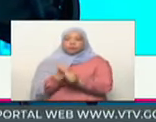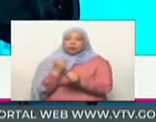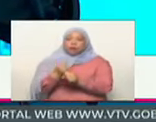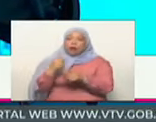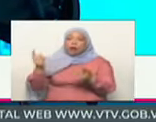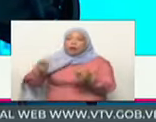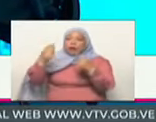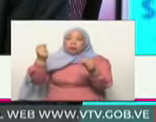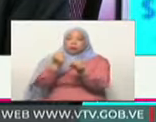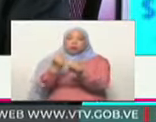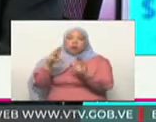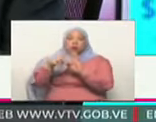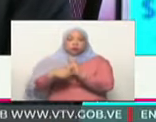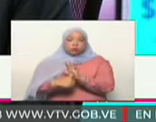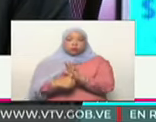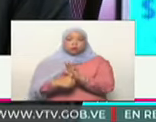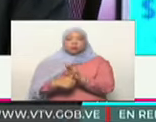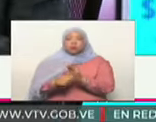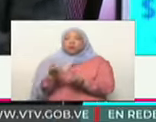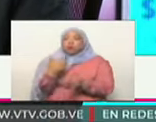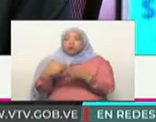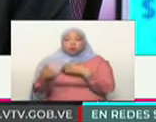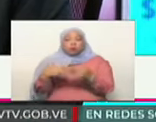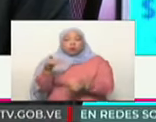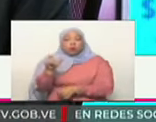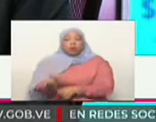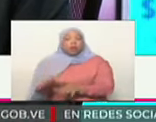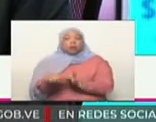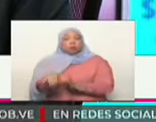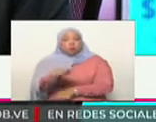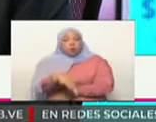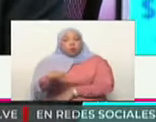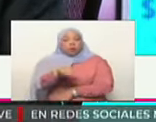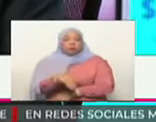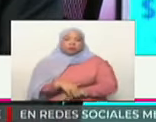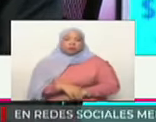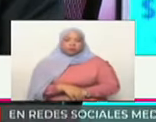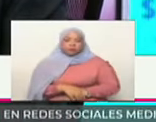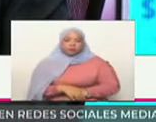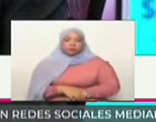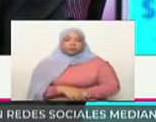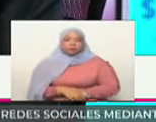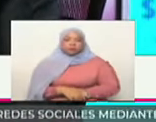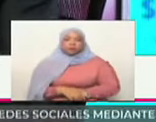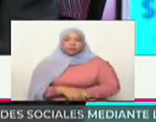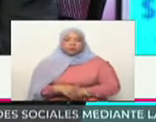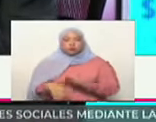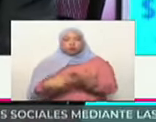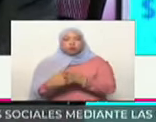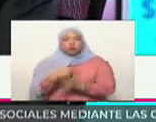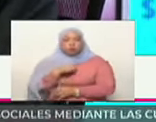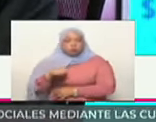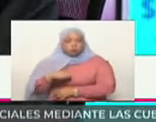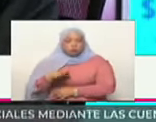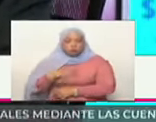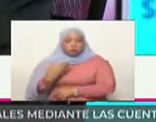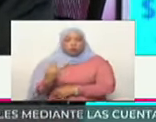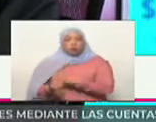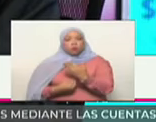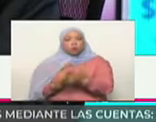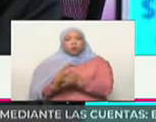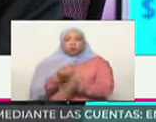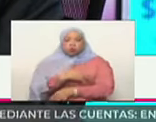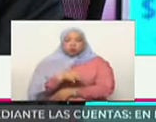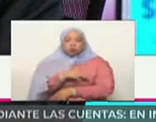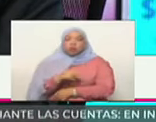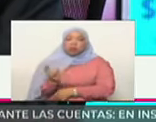dura contra la corrupción. Caiga quien caiga, donde caiga. Y de manera impecable. Nosotros no podemos reproducir la sociedad